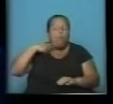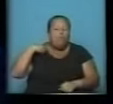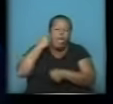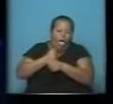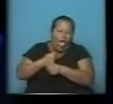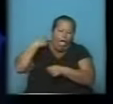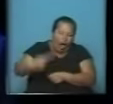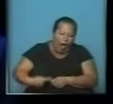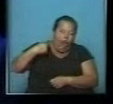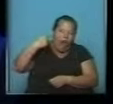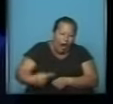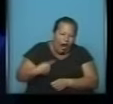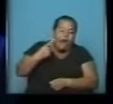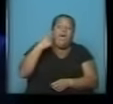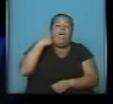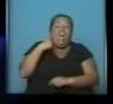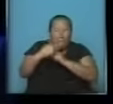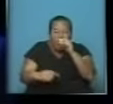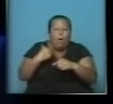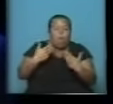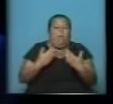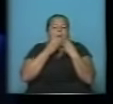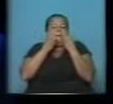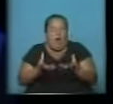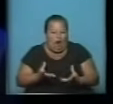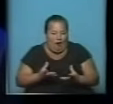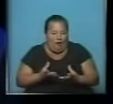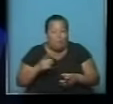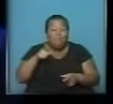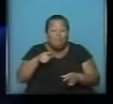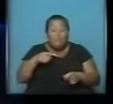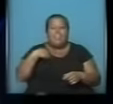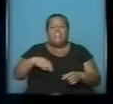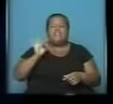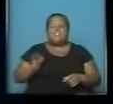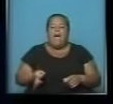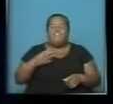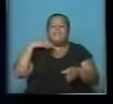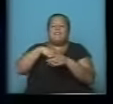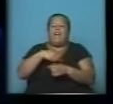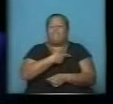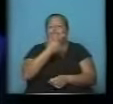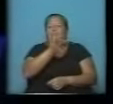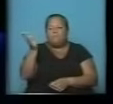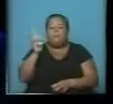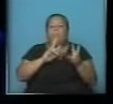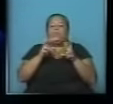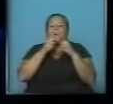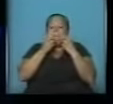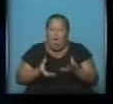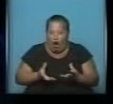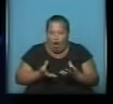tras el otro, porque cada día podemos estar un poco mejor. Y esa alegría de saber que pertenecemos a una sociedad donde